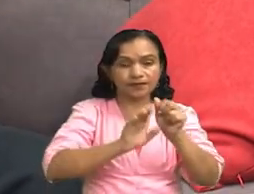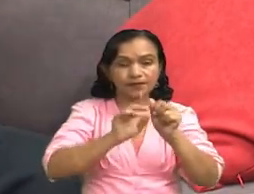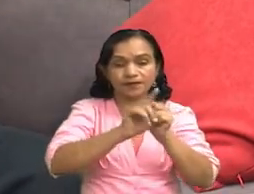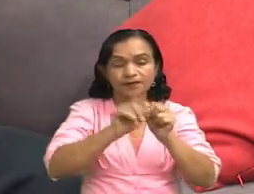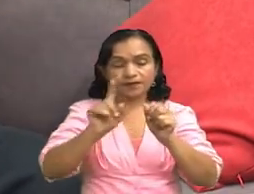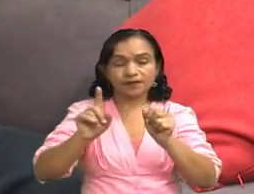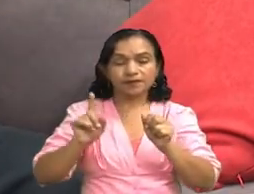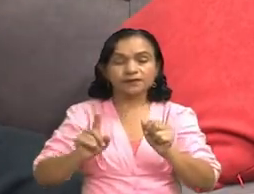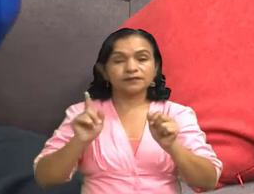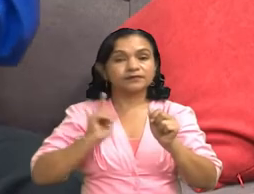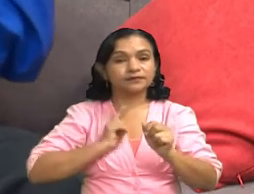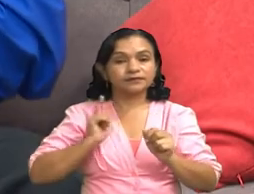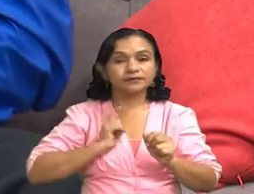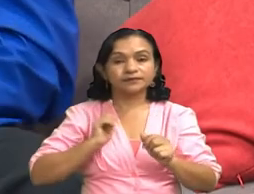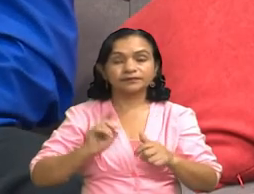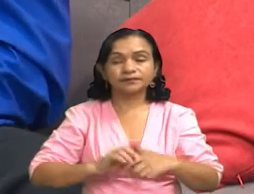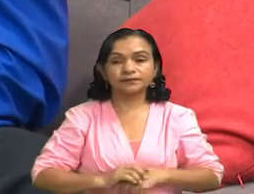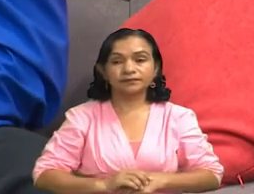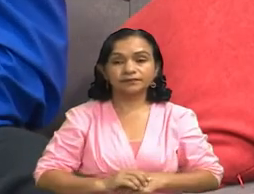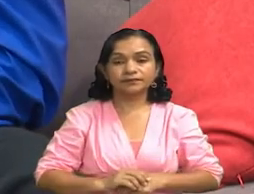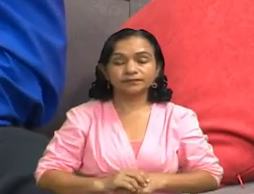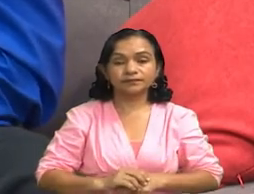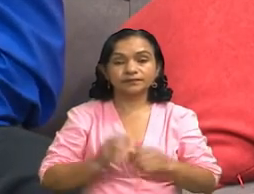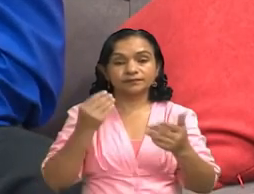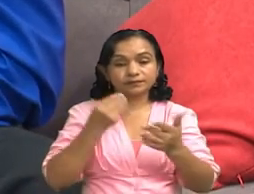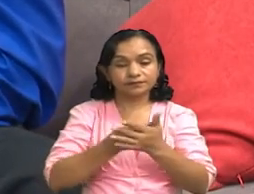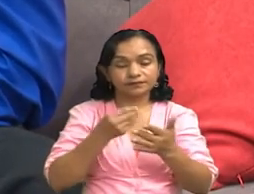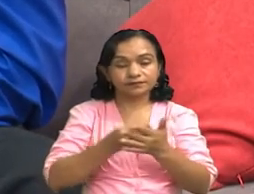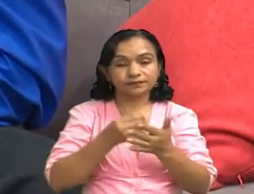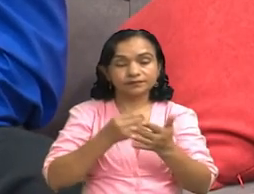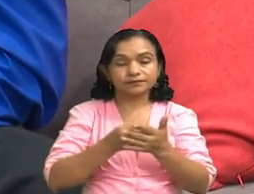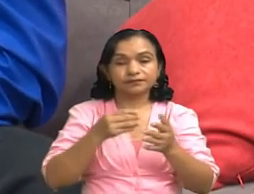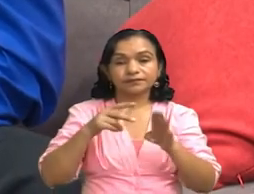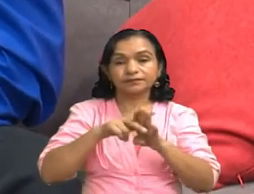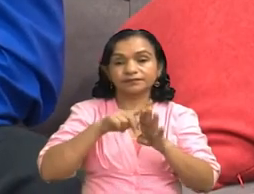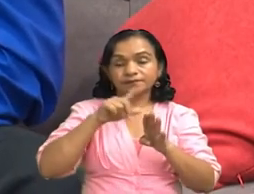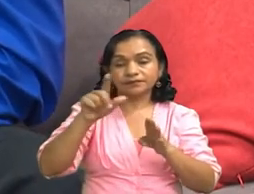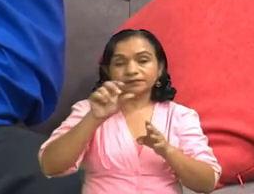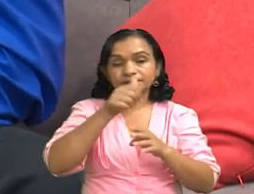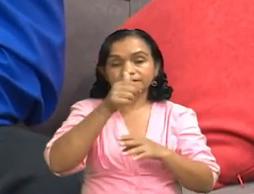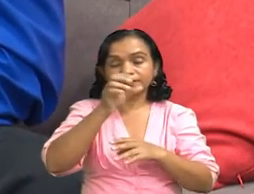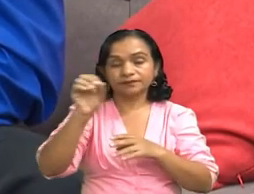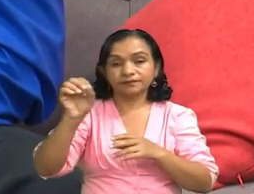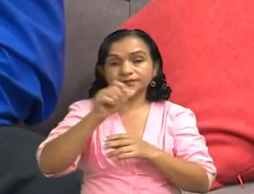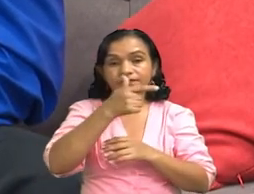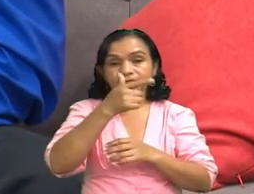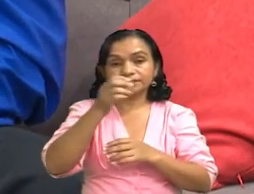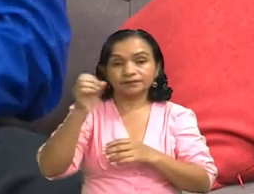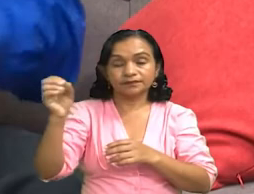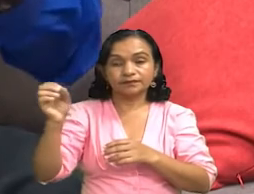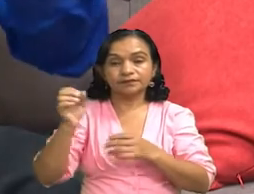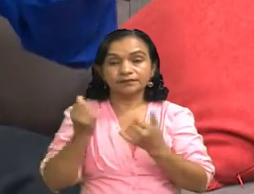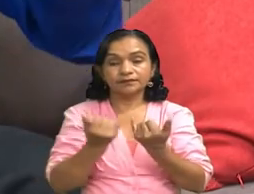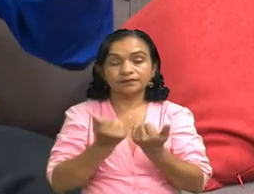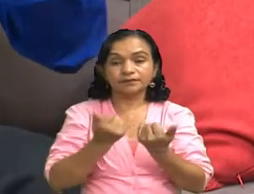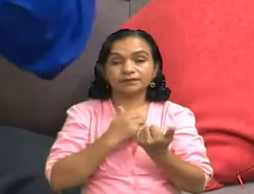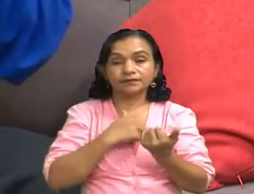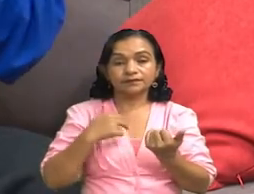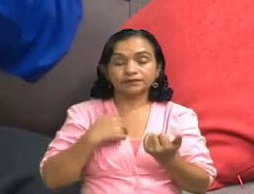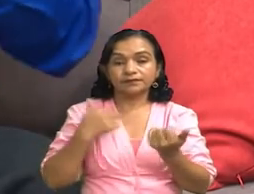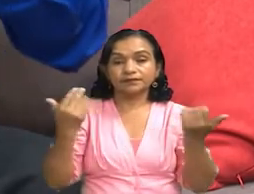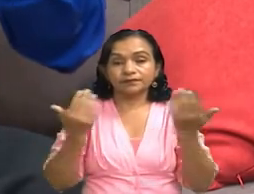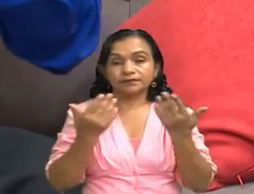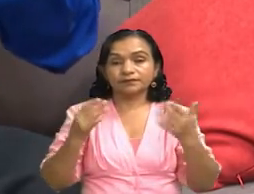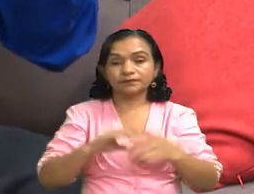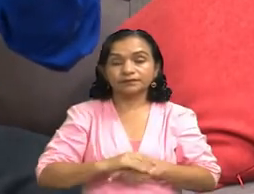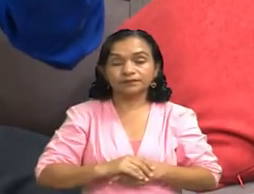filop. Claro. Y entonces fueron a comprar fincas de 600, 700 manzanas, que tal vez un productor tenía ahí, porque